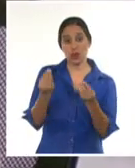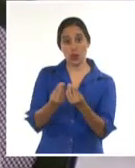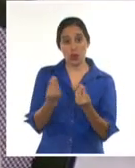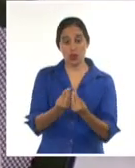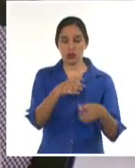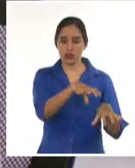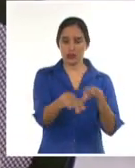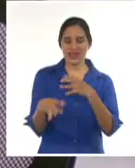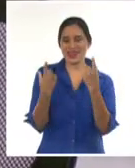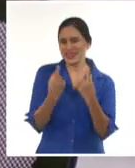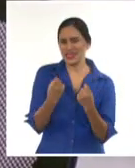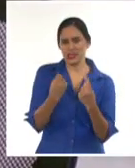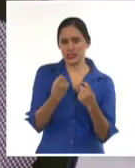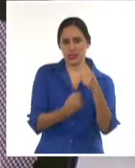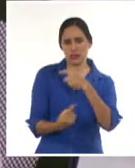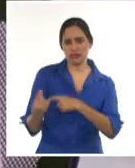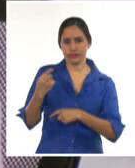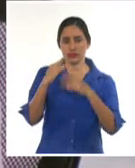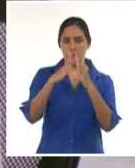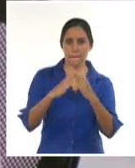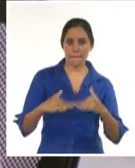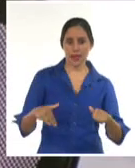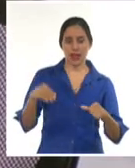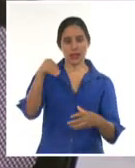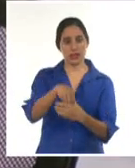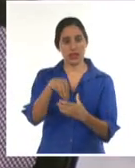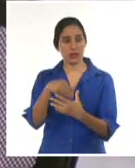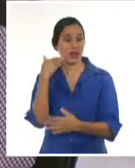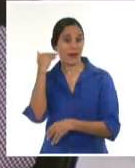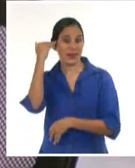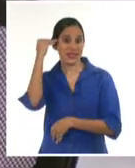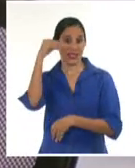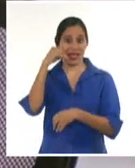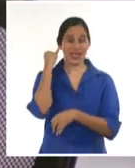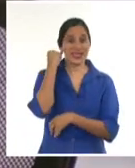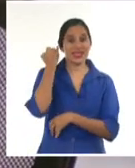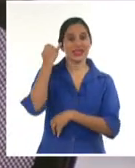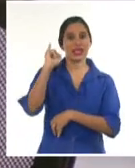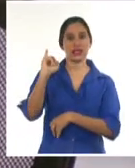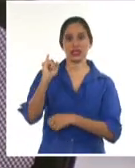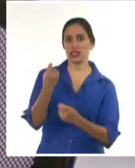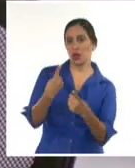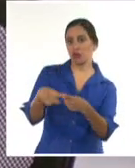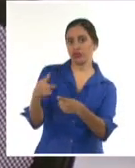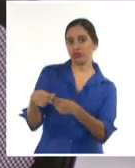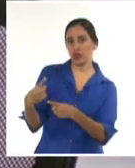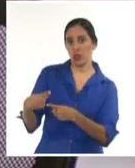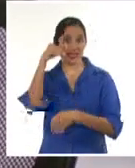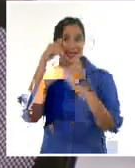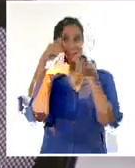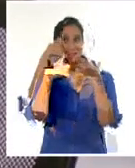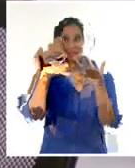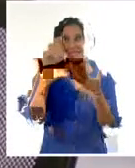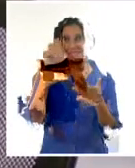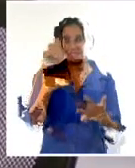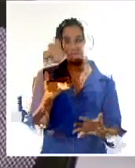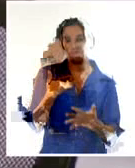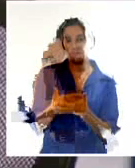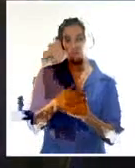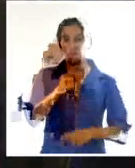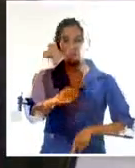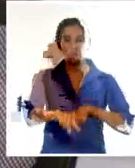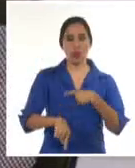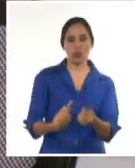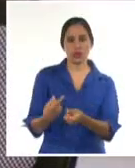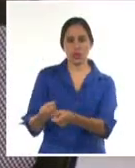para concentrar toda su capacidad, inteligencia y recursos en enfrentar a los verdaderos enemigos de nuestra especie: el